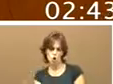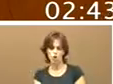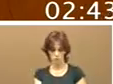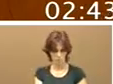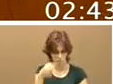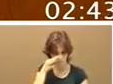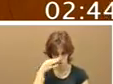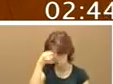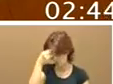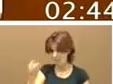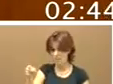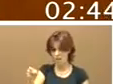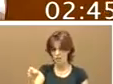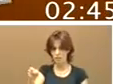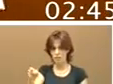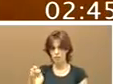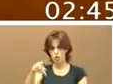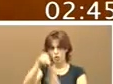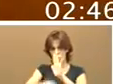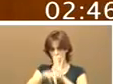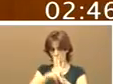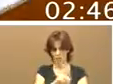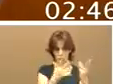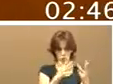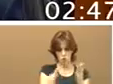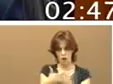intentaron subir el marco normativo de 8 a 12